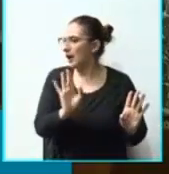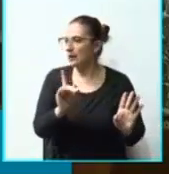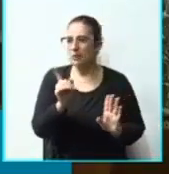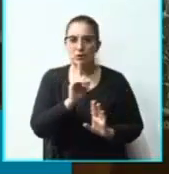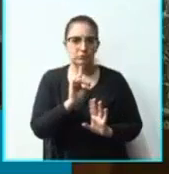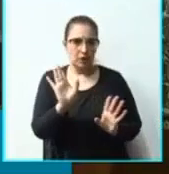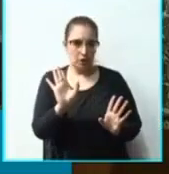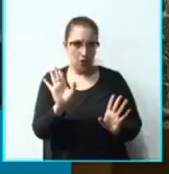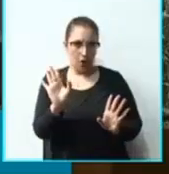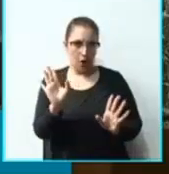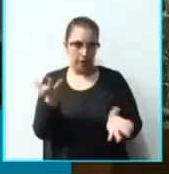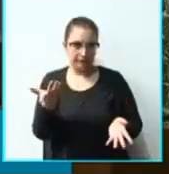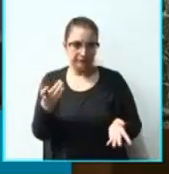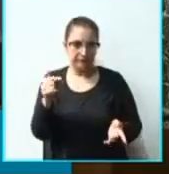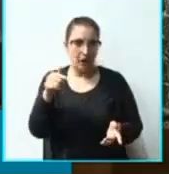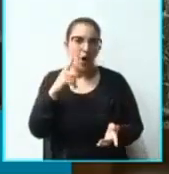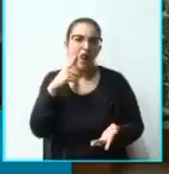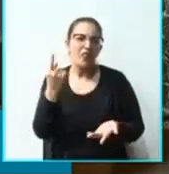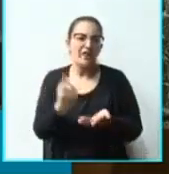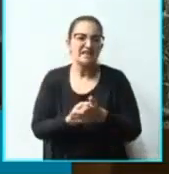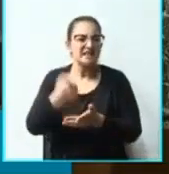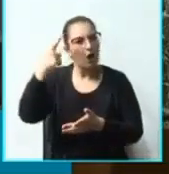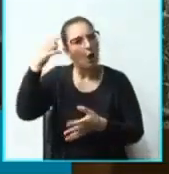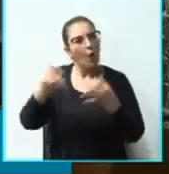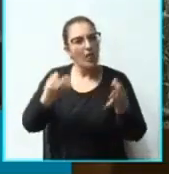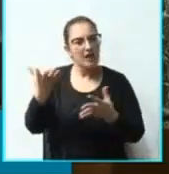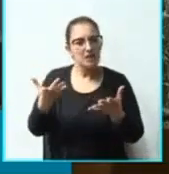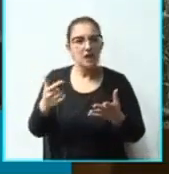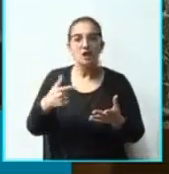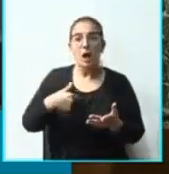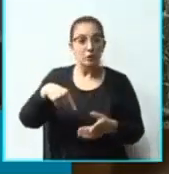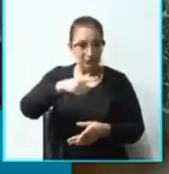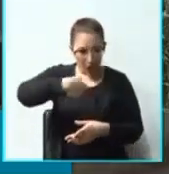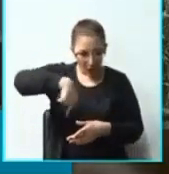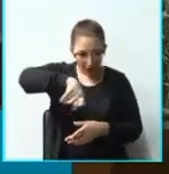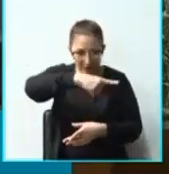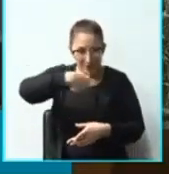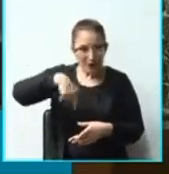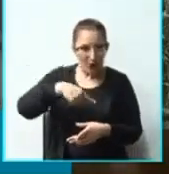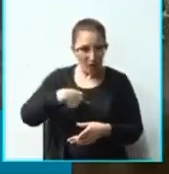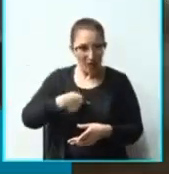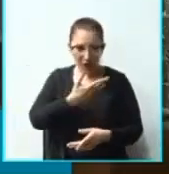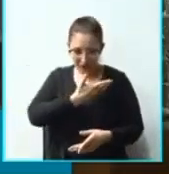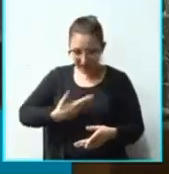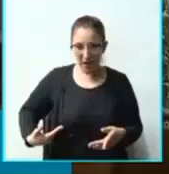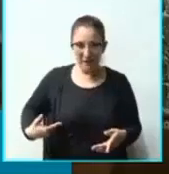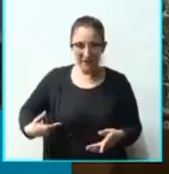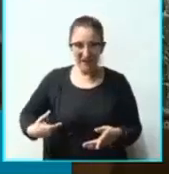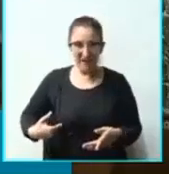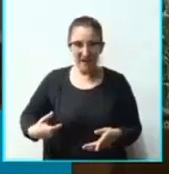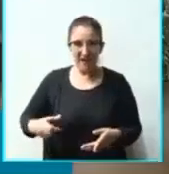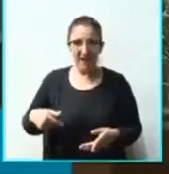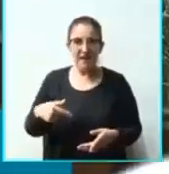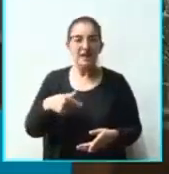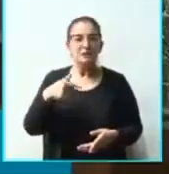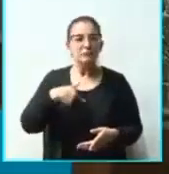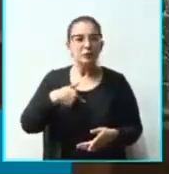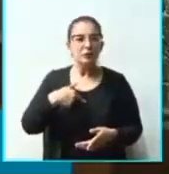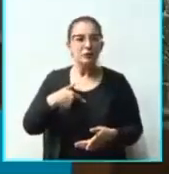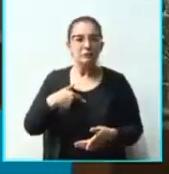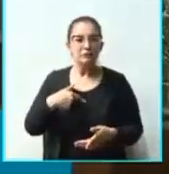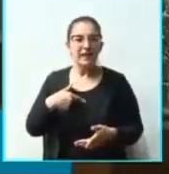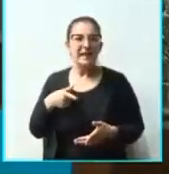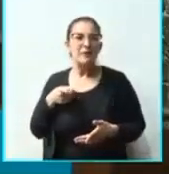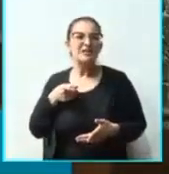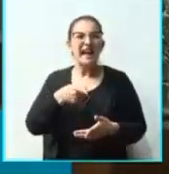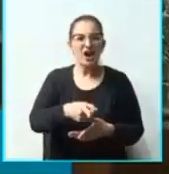estos fallos judiciales que dicen que hay que desalojar. Nosotros, señor presidente, como lo dije desde el principio, estamos en contra